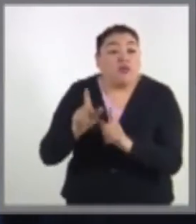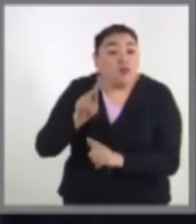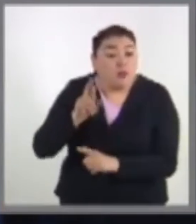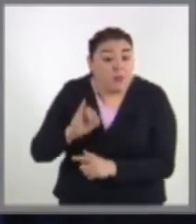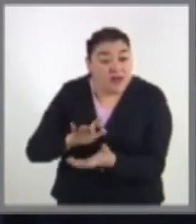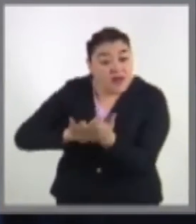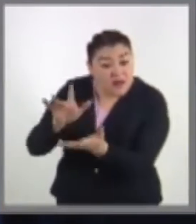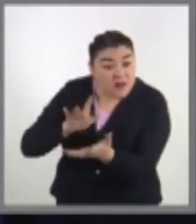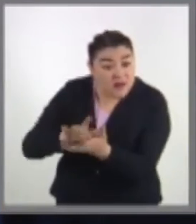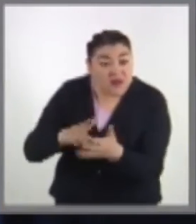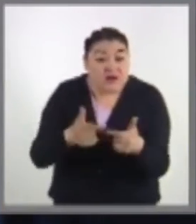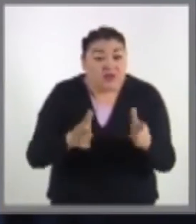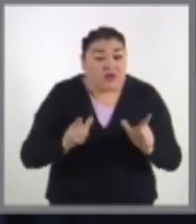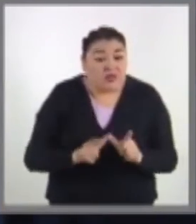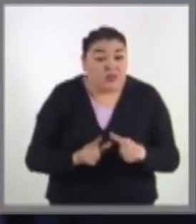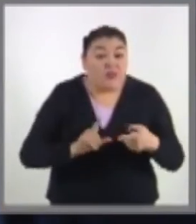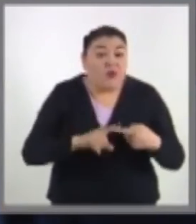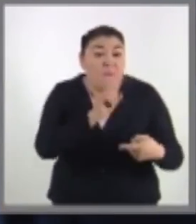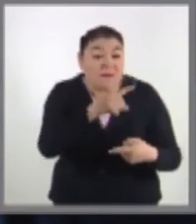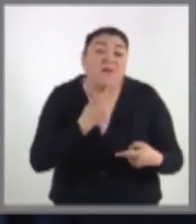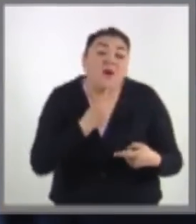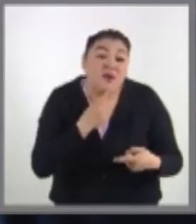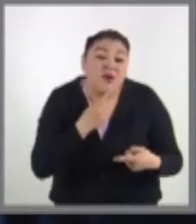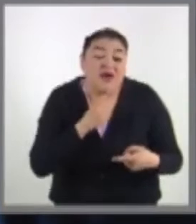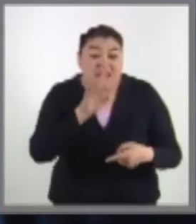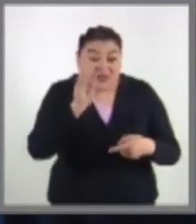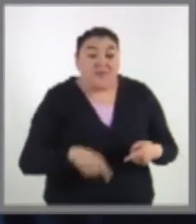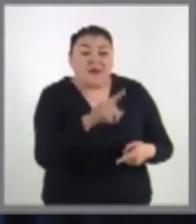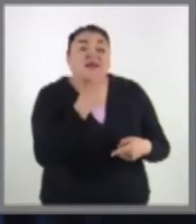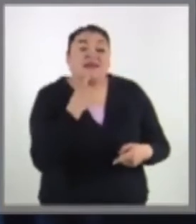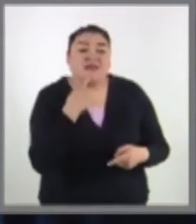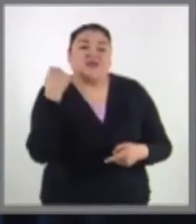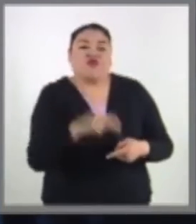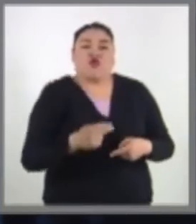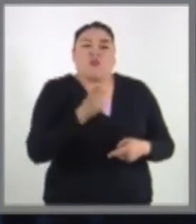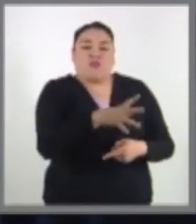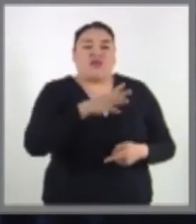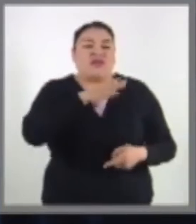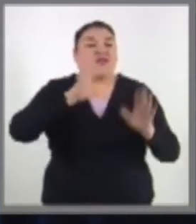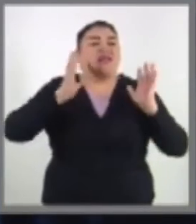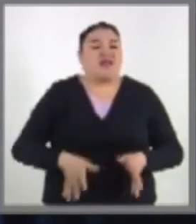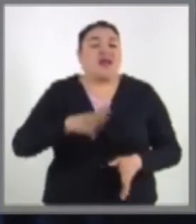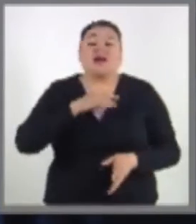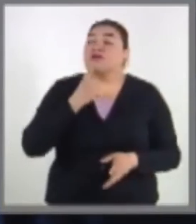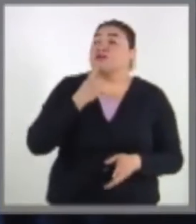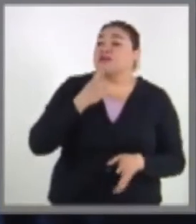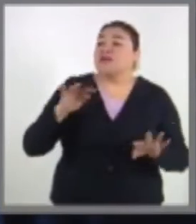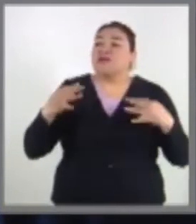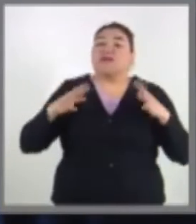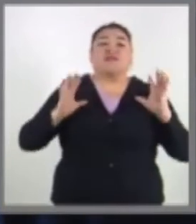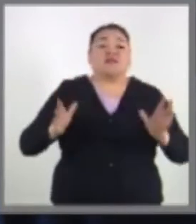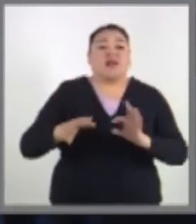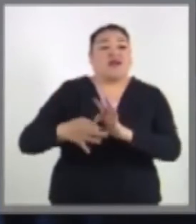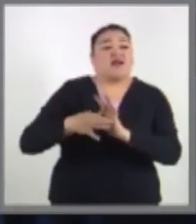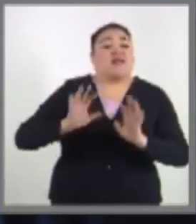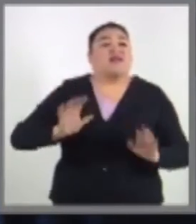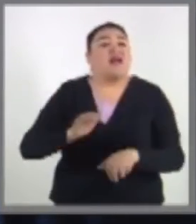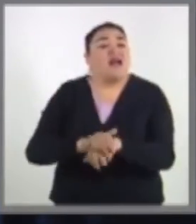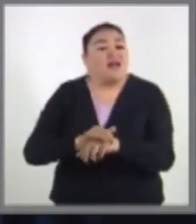es el candidato de Morena, que es Andrés Manuel López Obrador, que reitero, ya le puso nombre, ya tiene nombre, ahora sí el innombrable ya se puede llamar por su